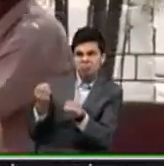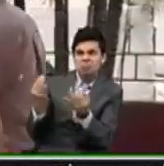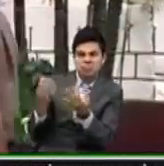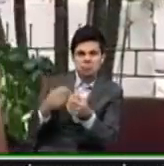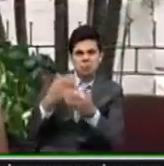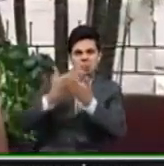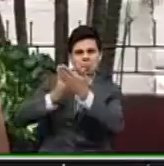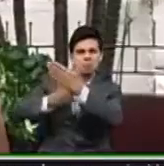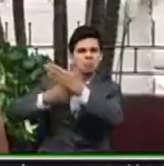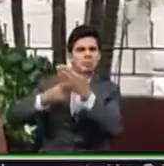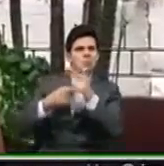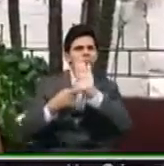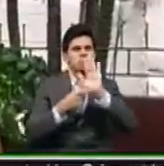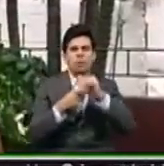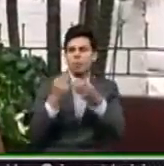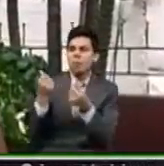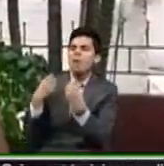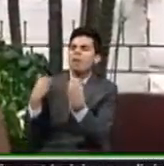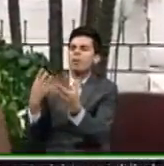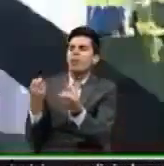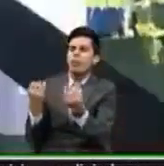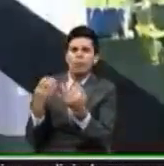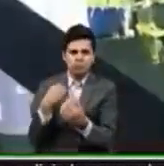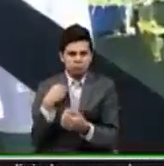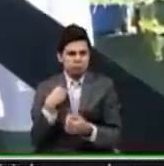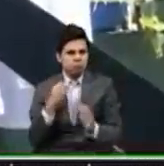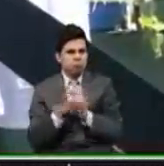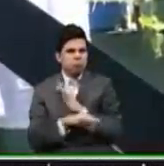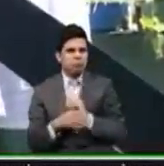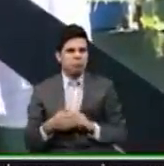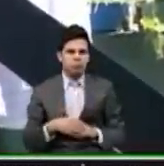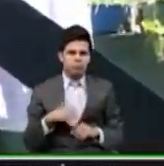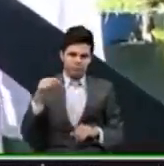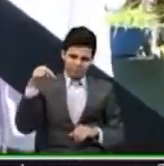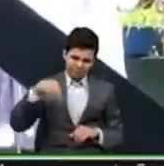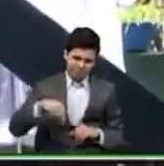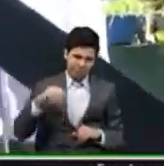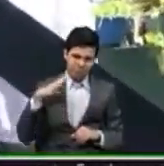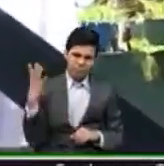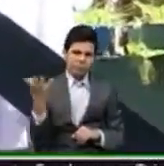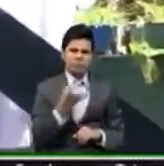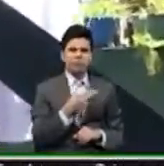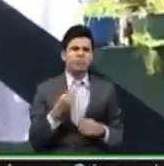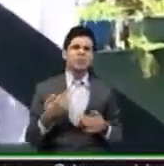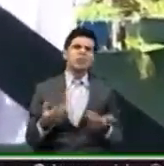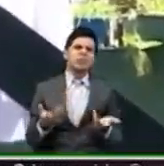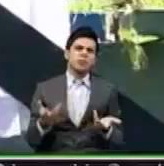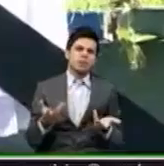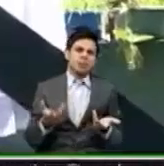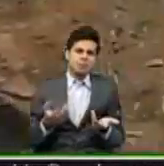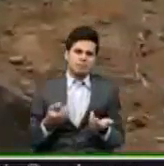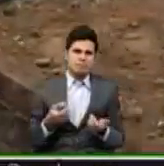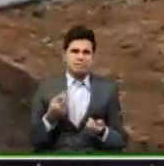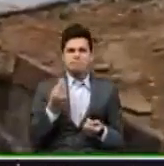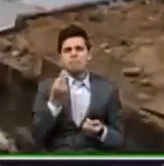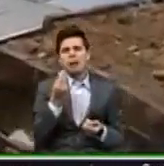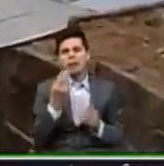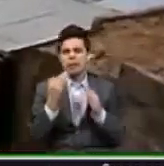pidieron documentos y todo, pero no me han hecho oferta todavía a mí. Aquí el detalle de todos es el